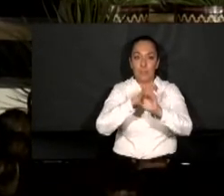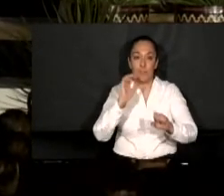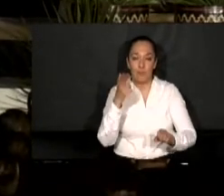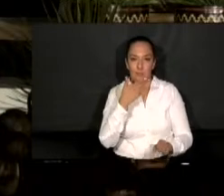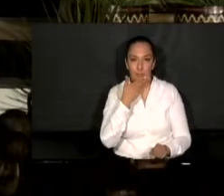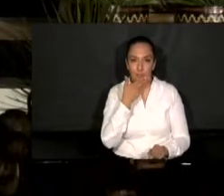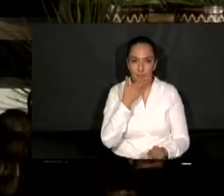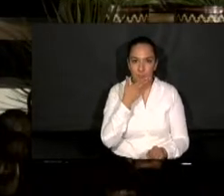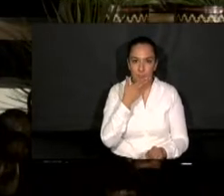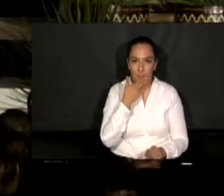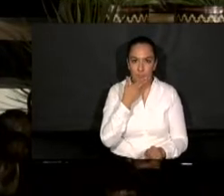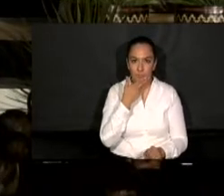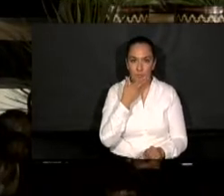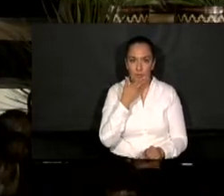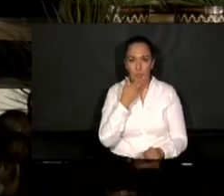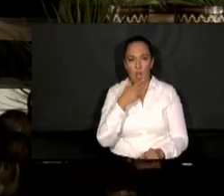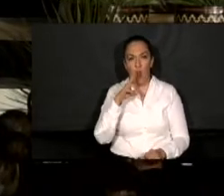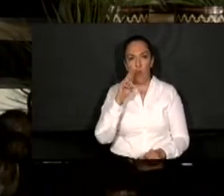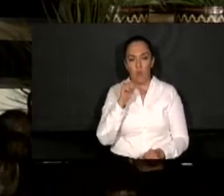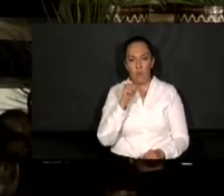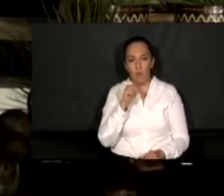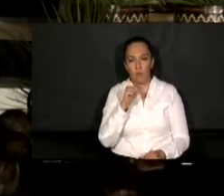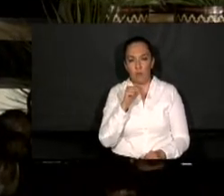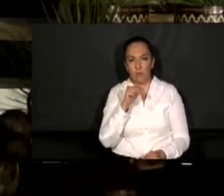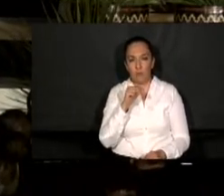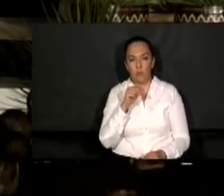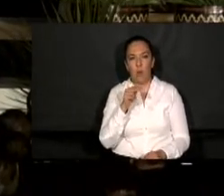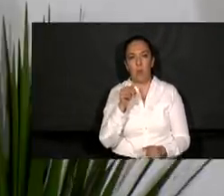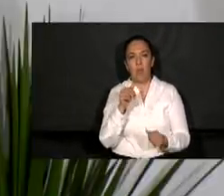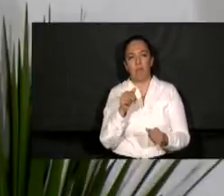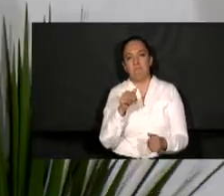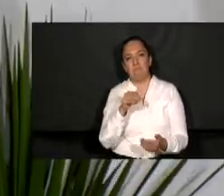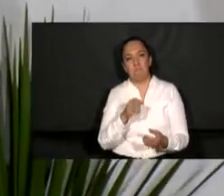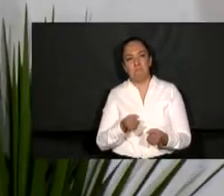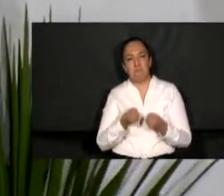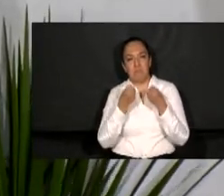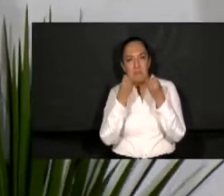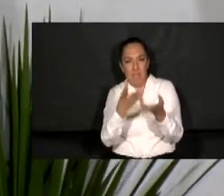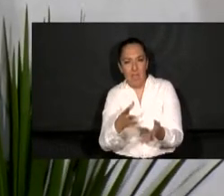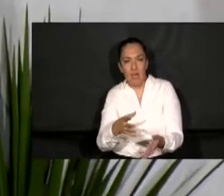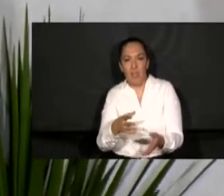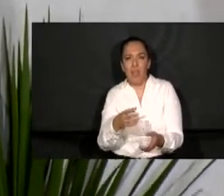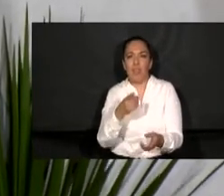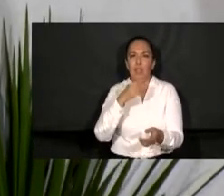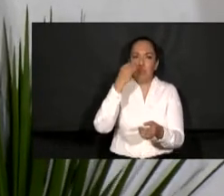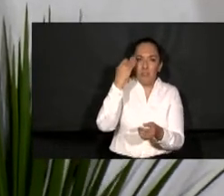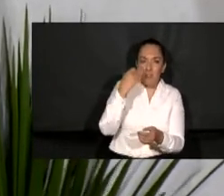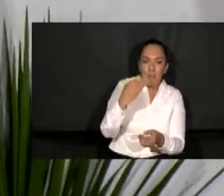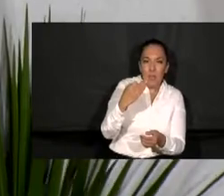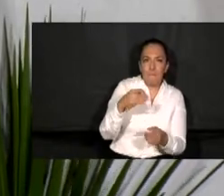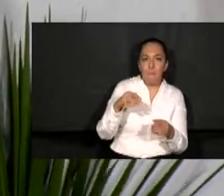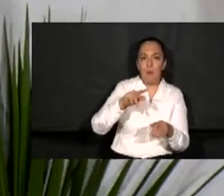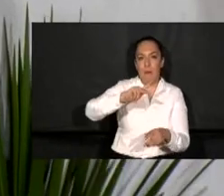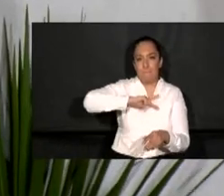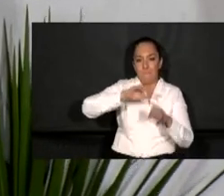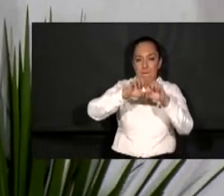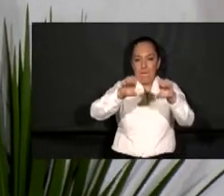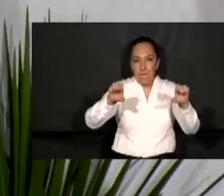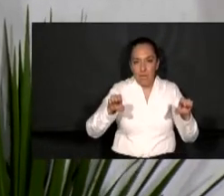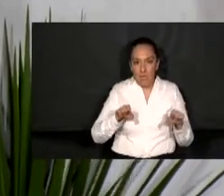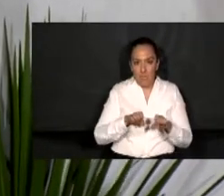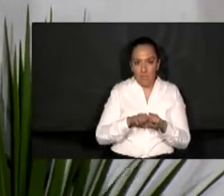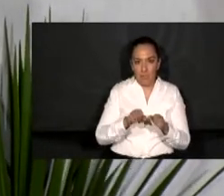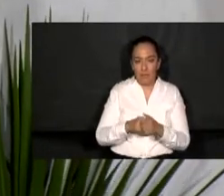Chihuahua. No dedicaré, ni el equipo que tengo el honor que me acompañe, no dedicarán en